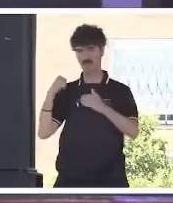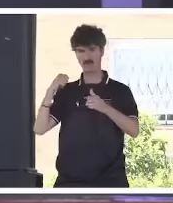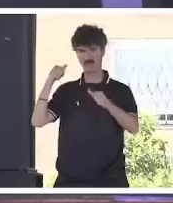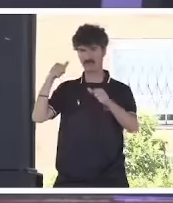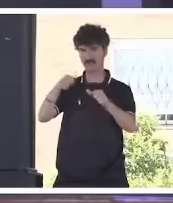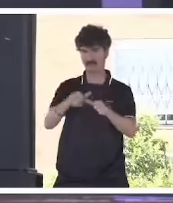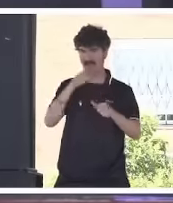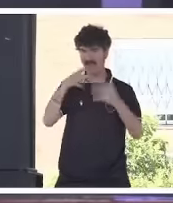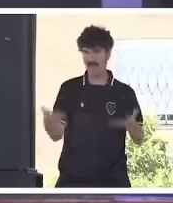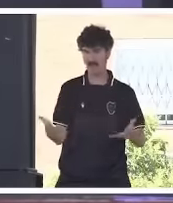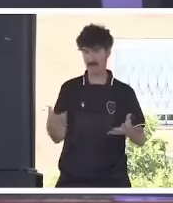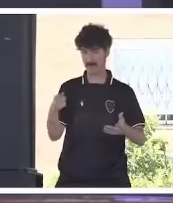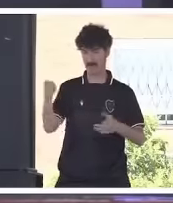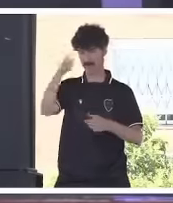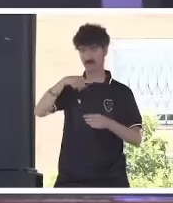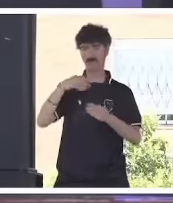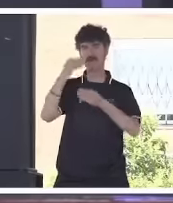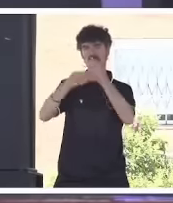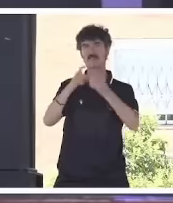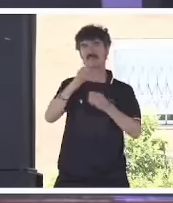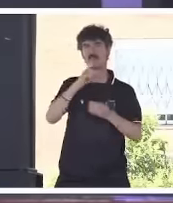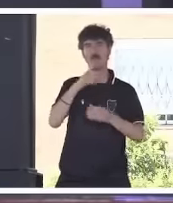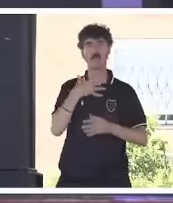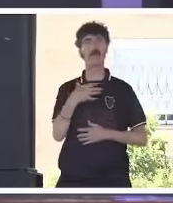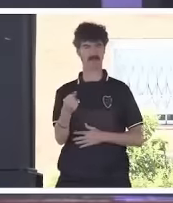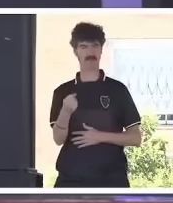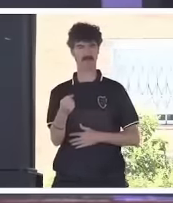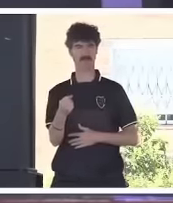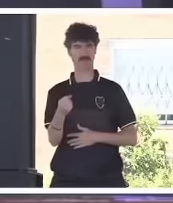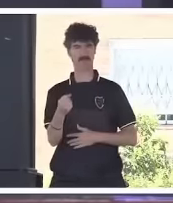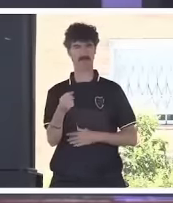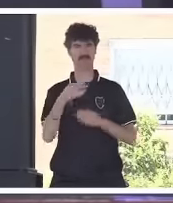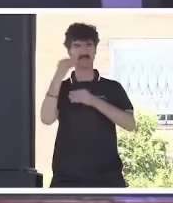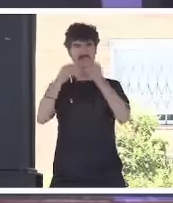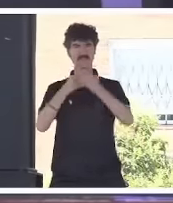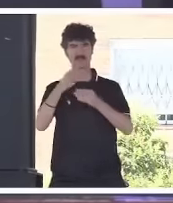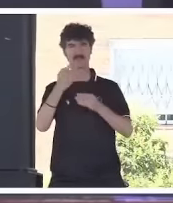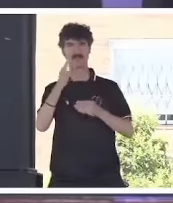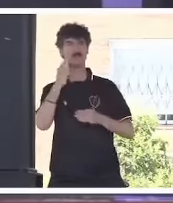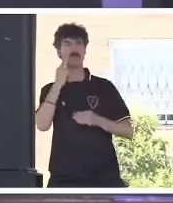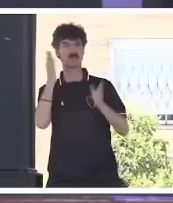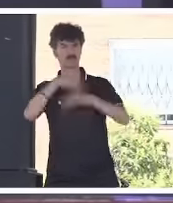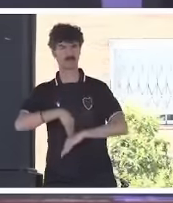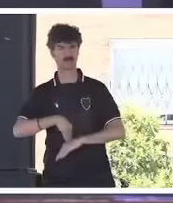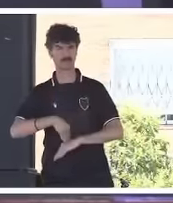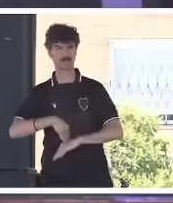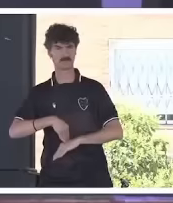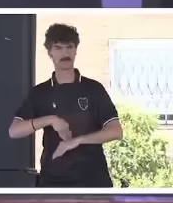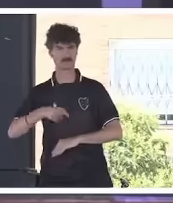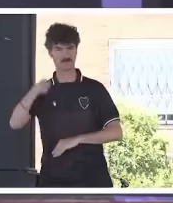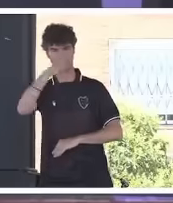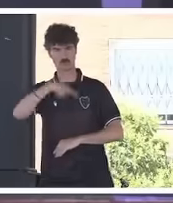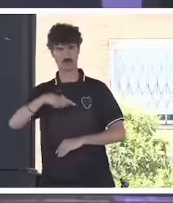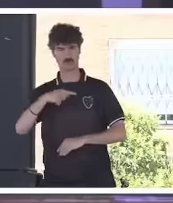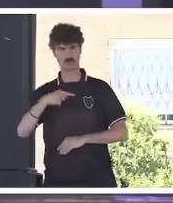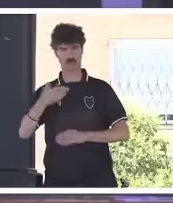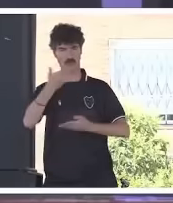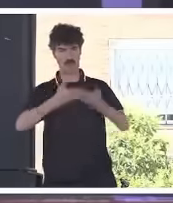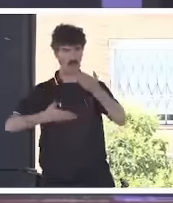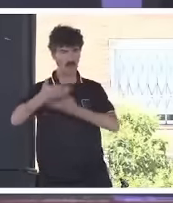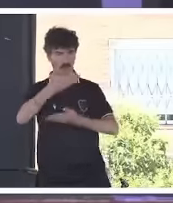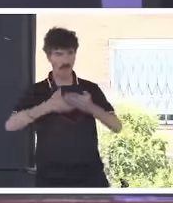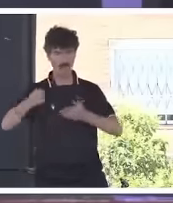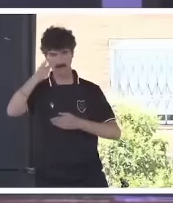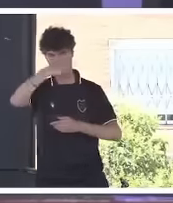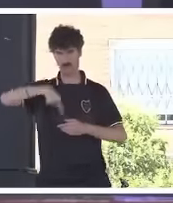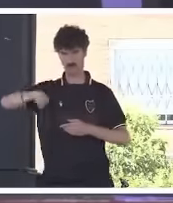eso, compañeros y compañeras, se hace con valentía, se hace sin miedo, se hace dándonos la mano unas a otras